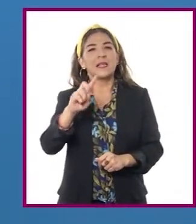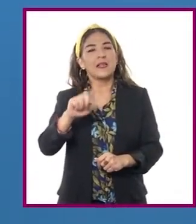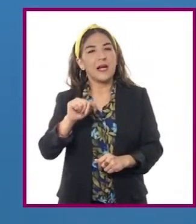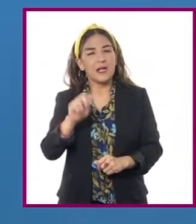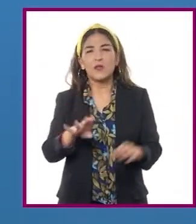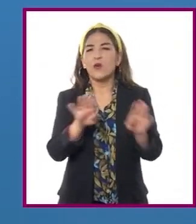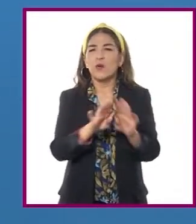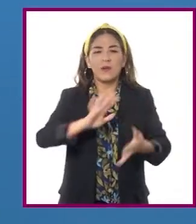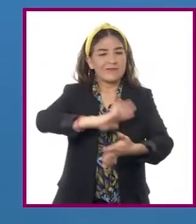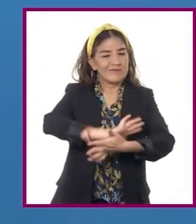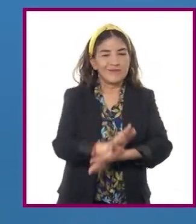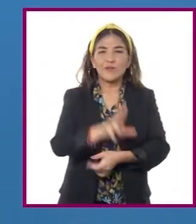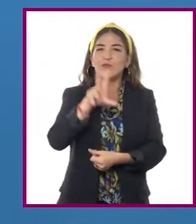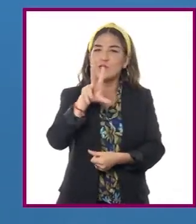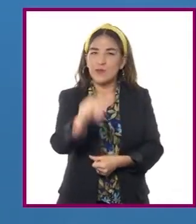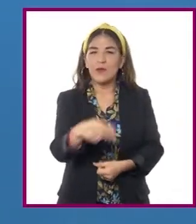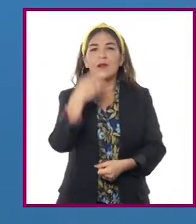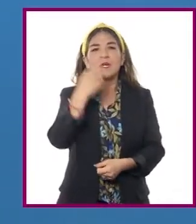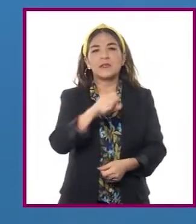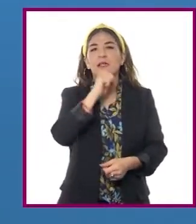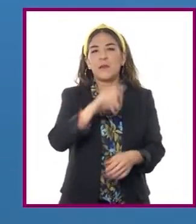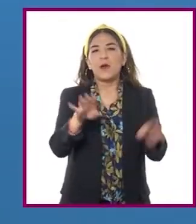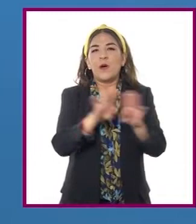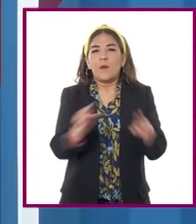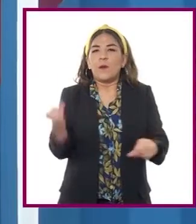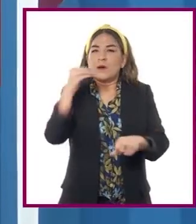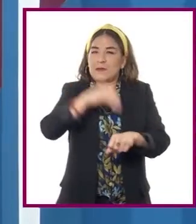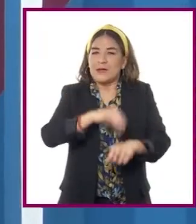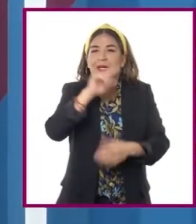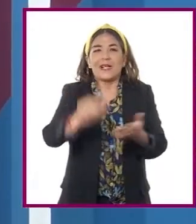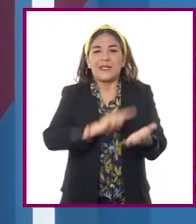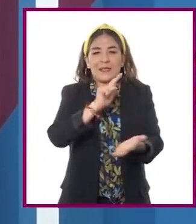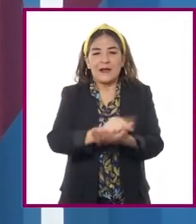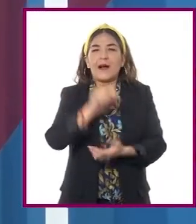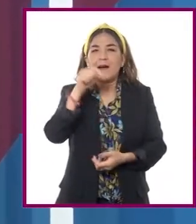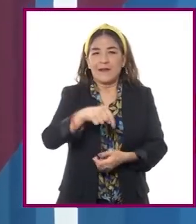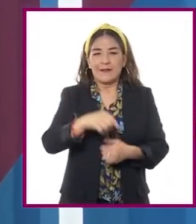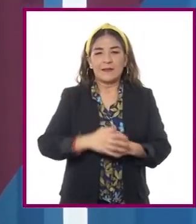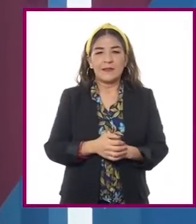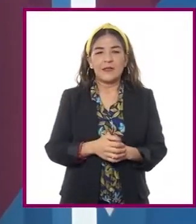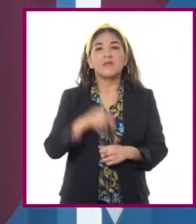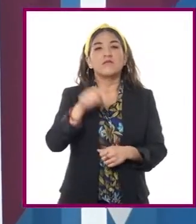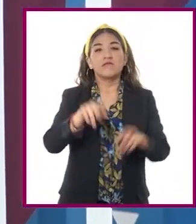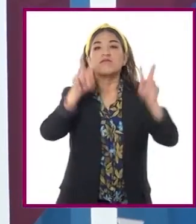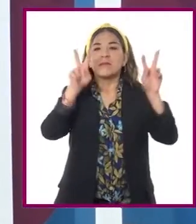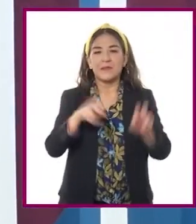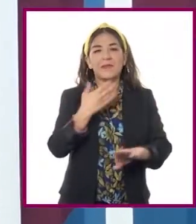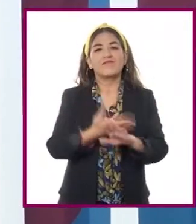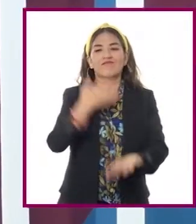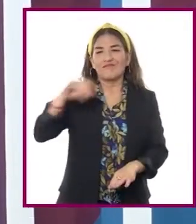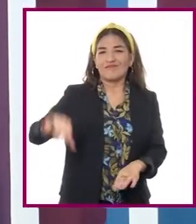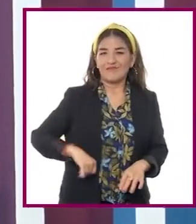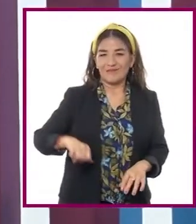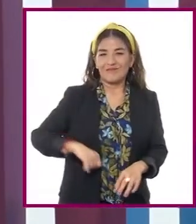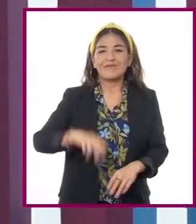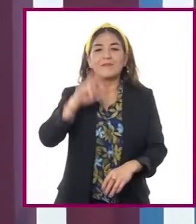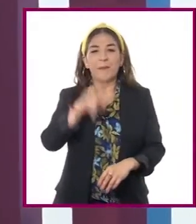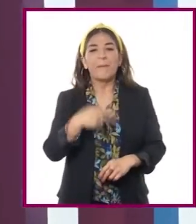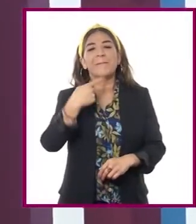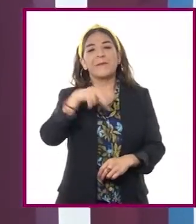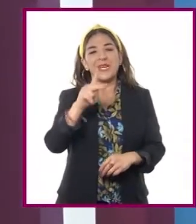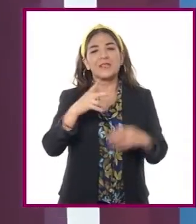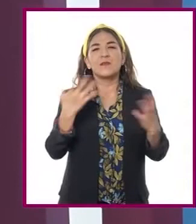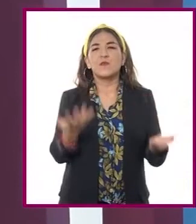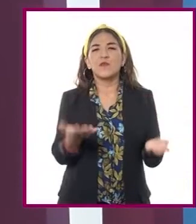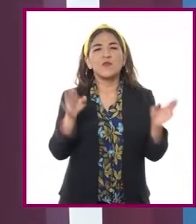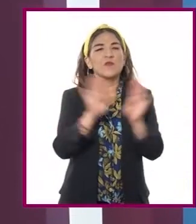la aplicación de las leyes en nuestra sociedad. Han sido temas muy interesantes, profesor, pero aún no